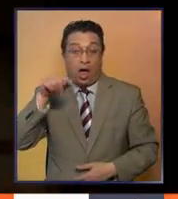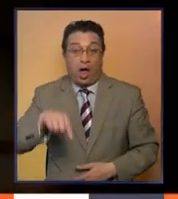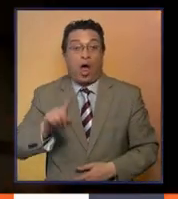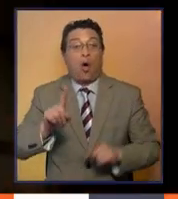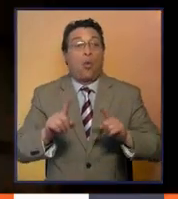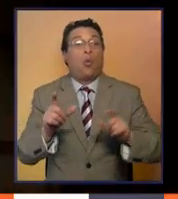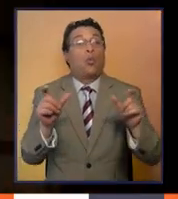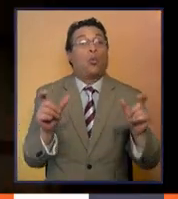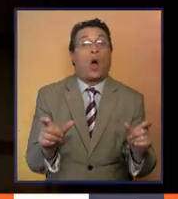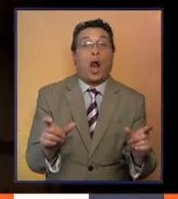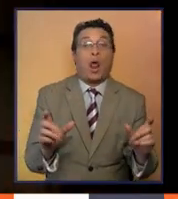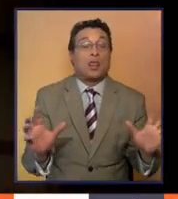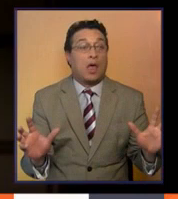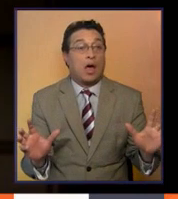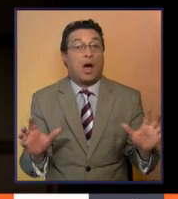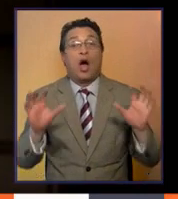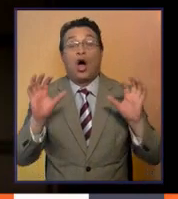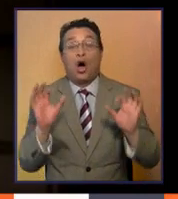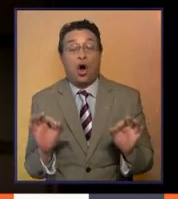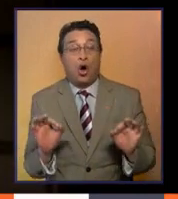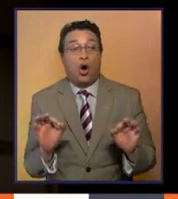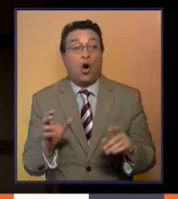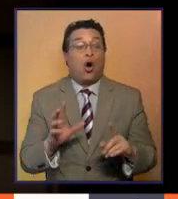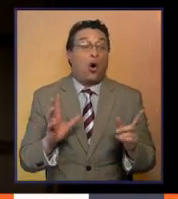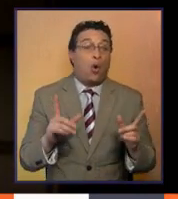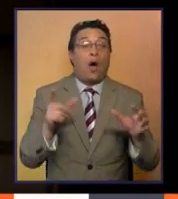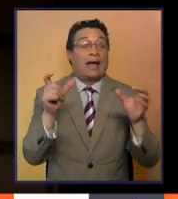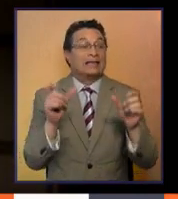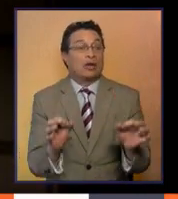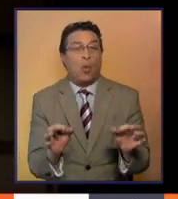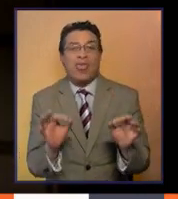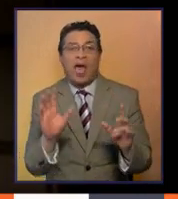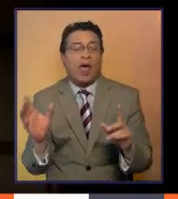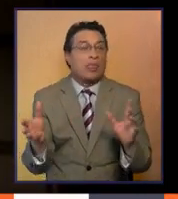guardia o va a haber alguna seguridad